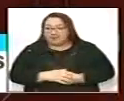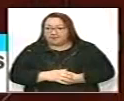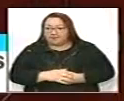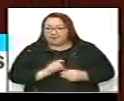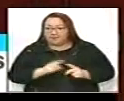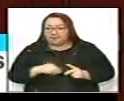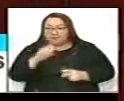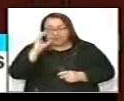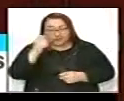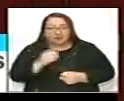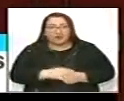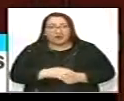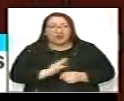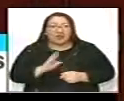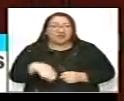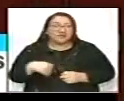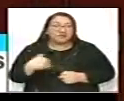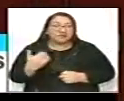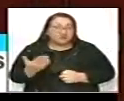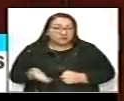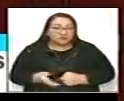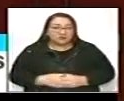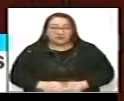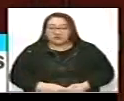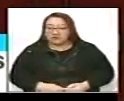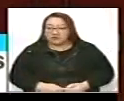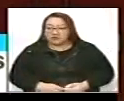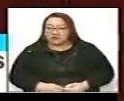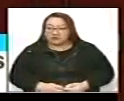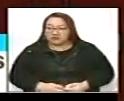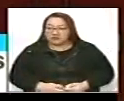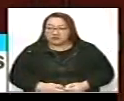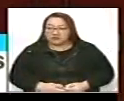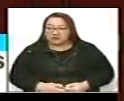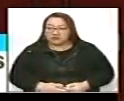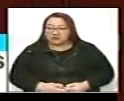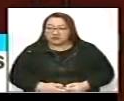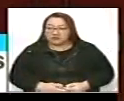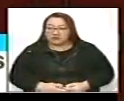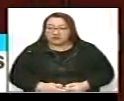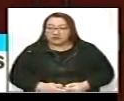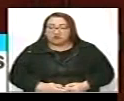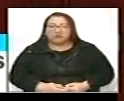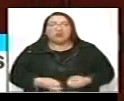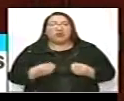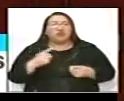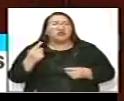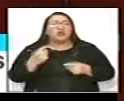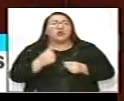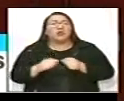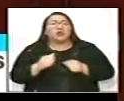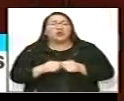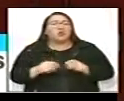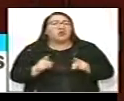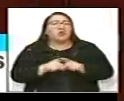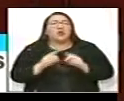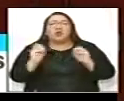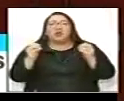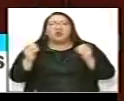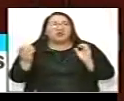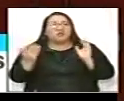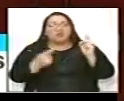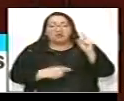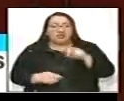pero creo que después lo que viene es, ¿y por qué tiene que haber simplemente número? Lo mismo pasa con jóvenes